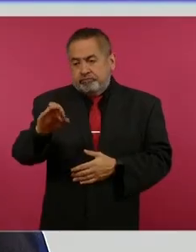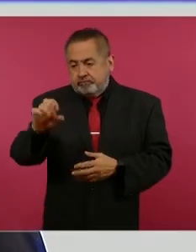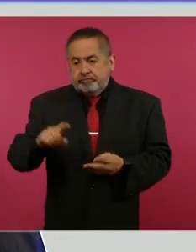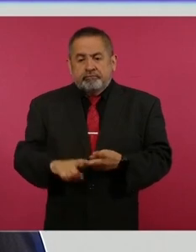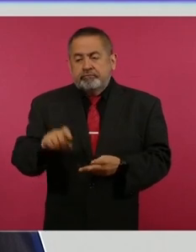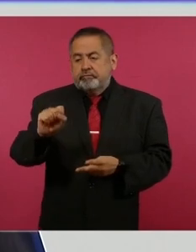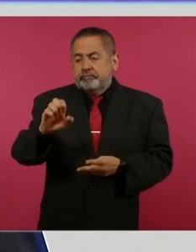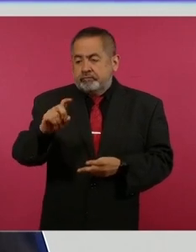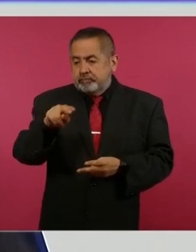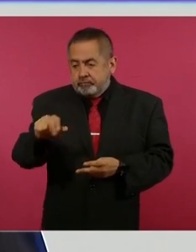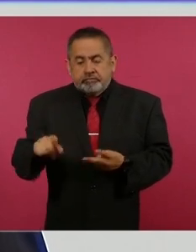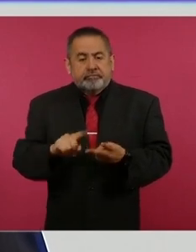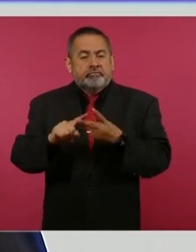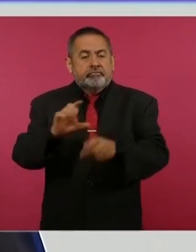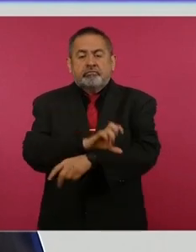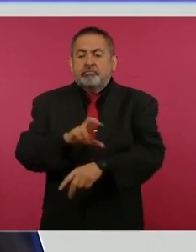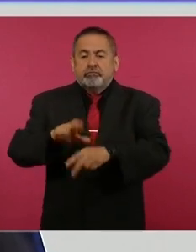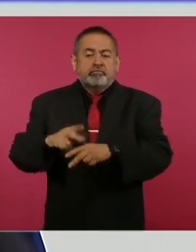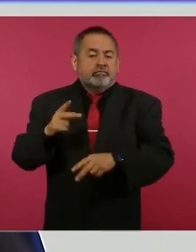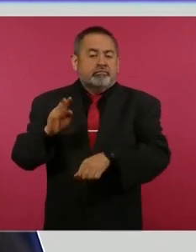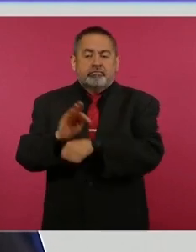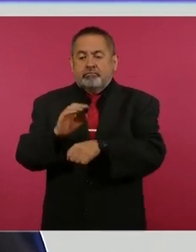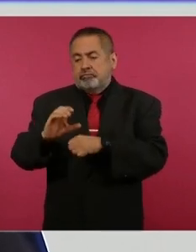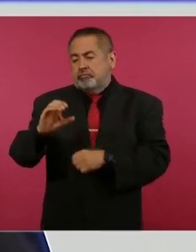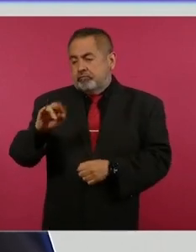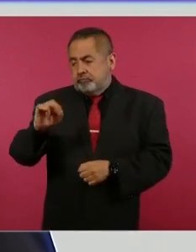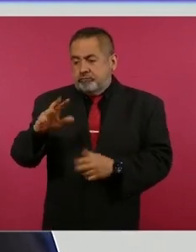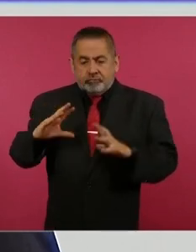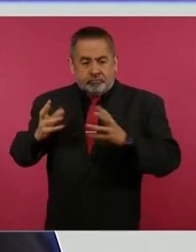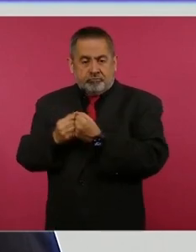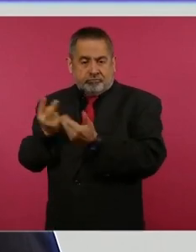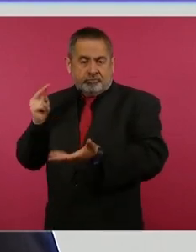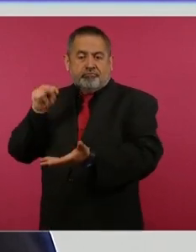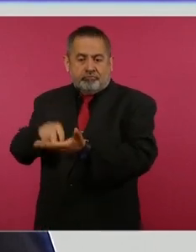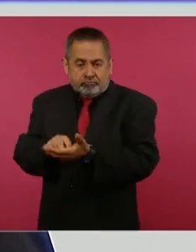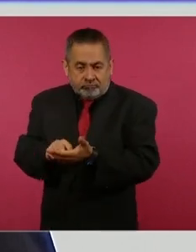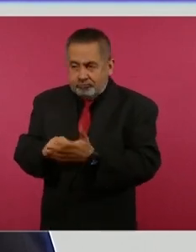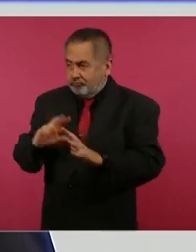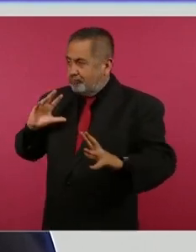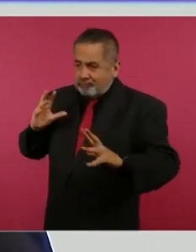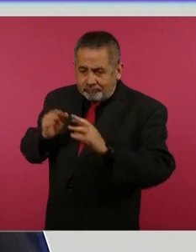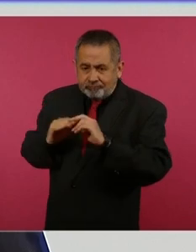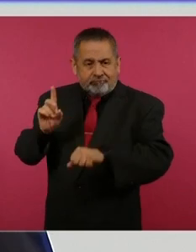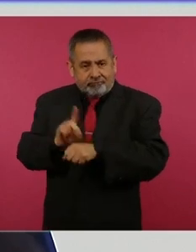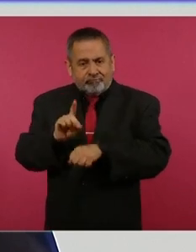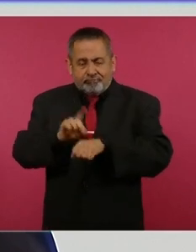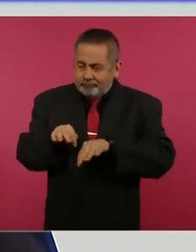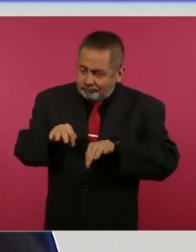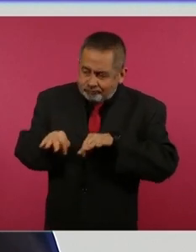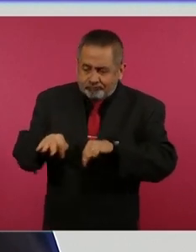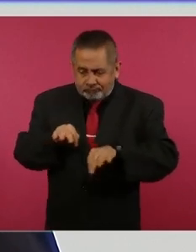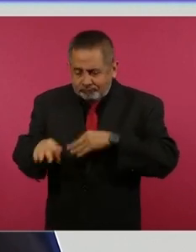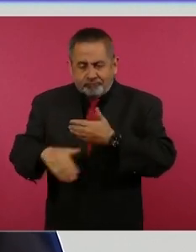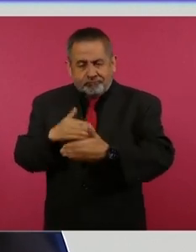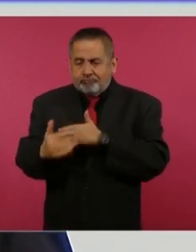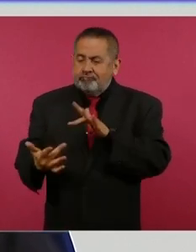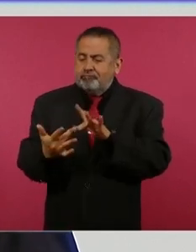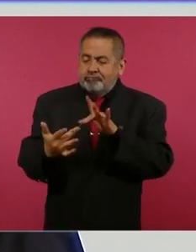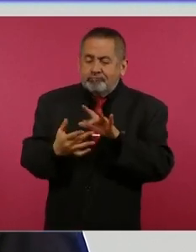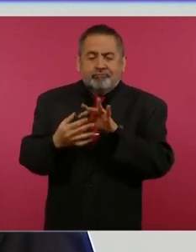la Coordinación Nacional de Protección Civil, hemos estado presentes estos días para estar en